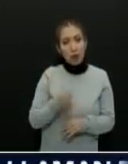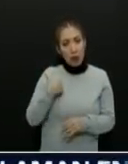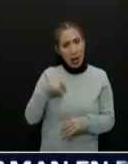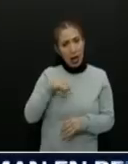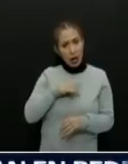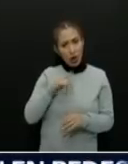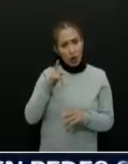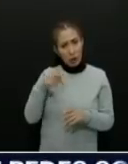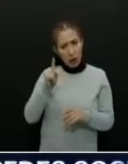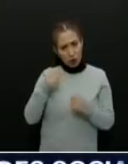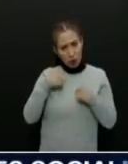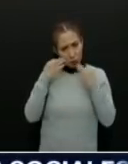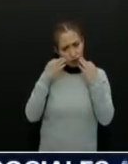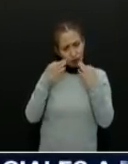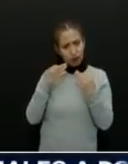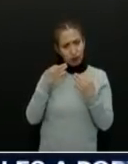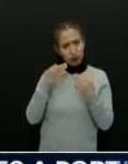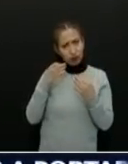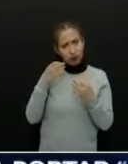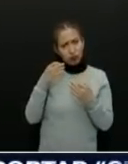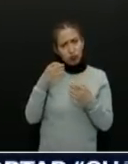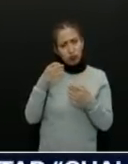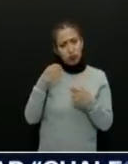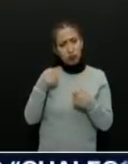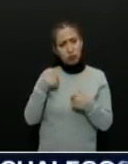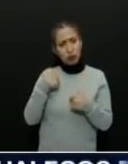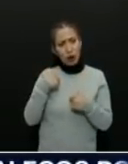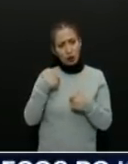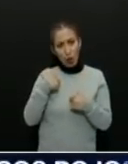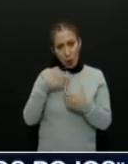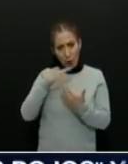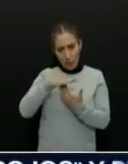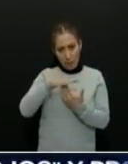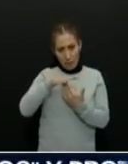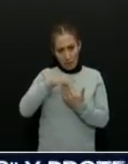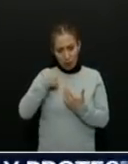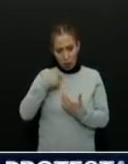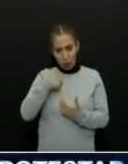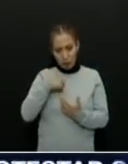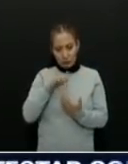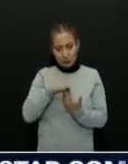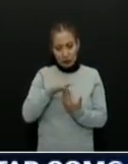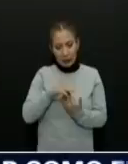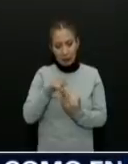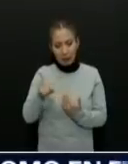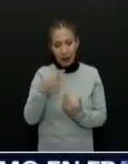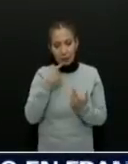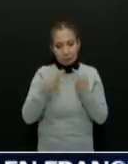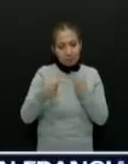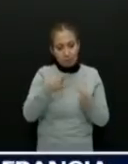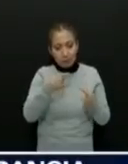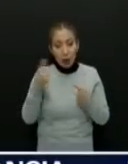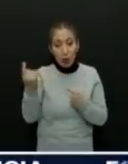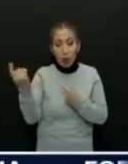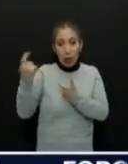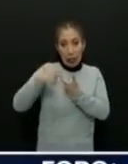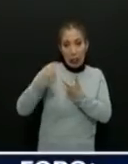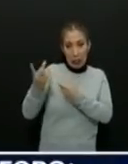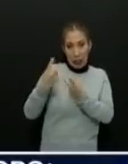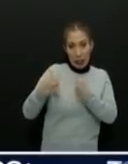yo en la mesa de negociación cuando se